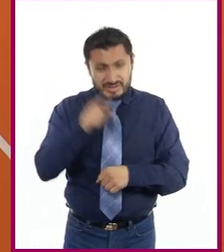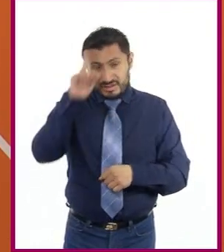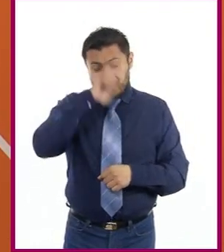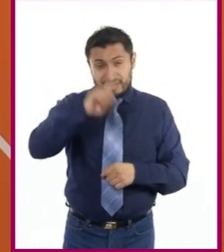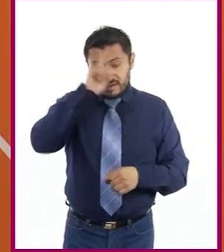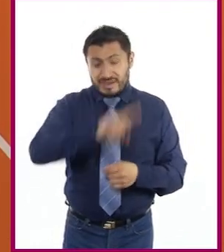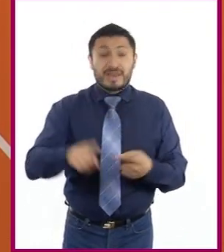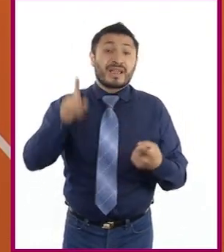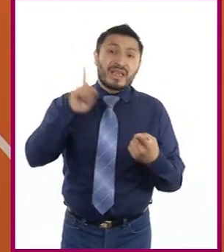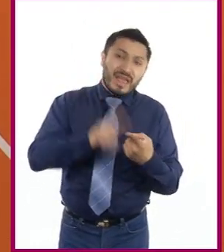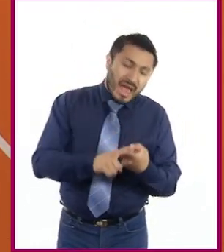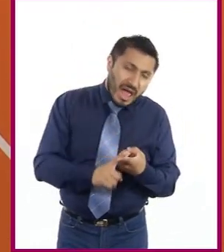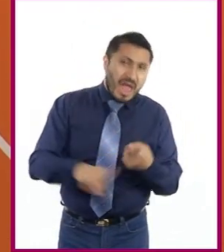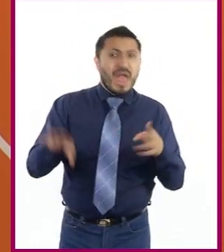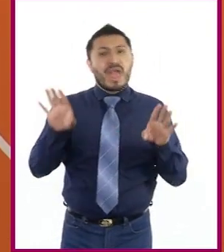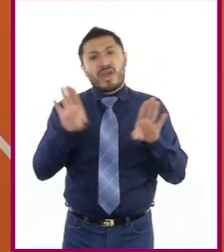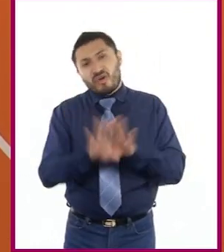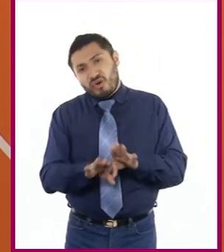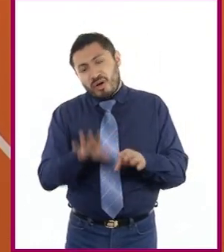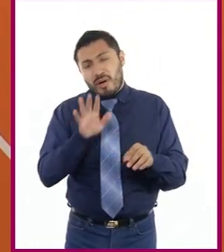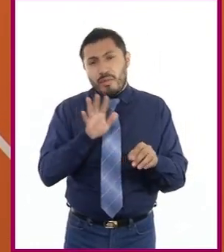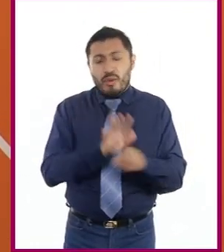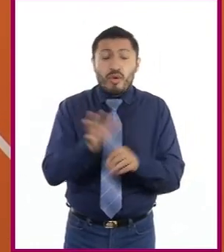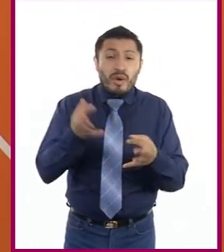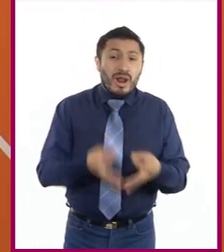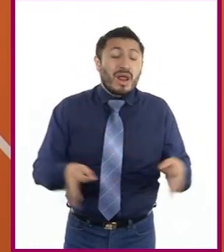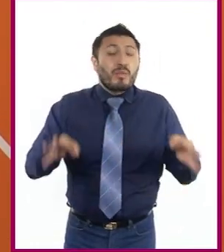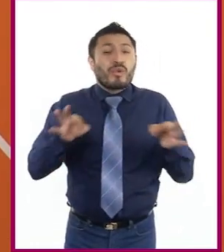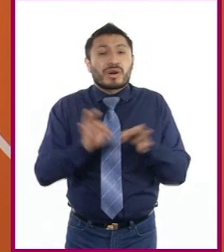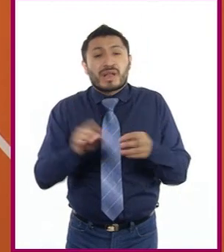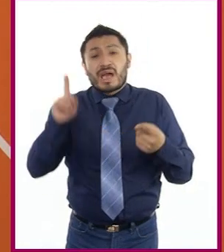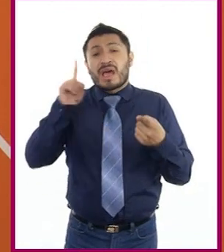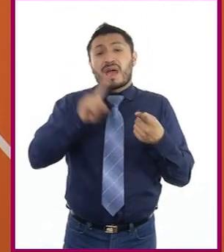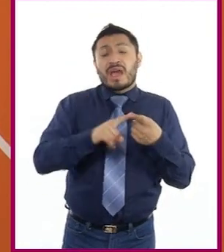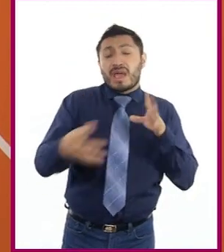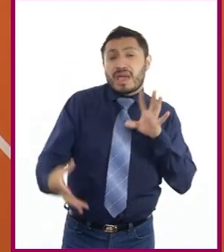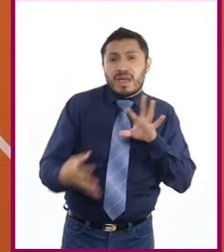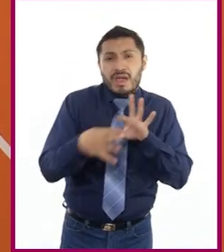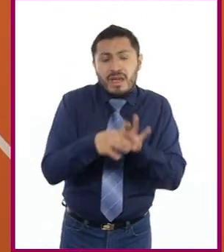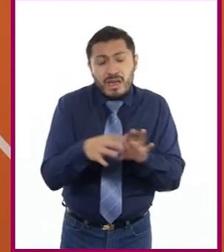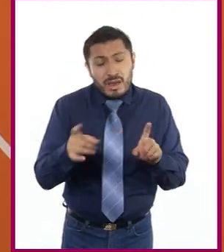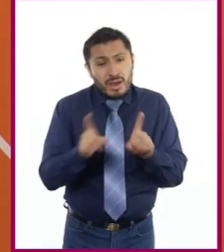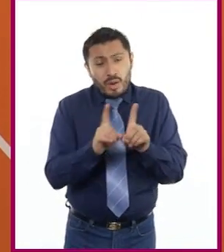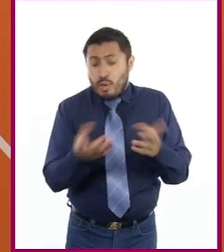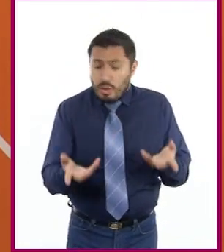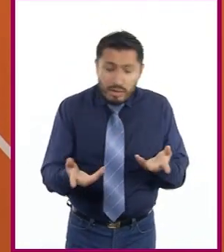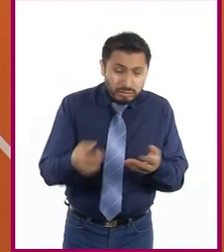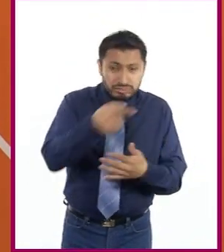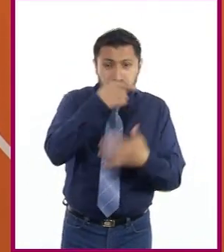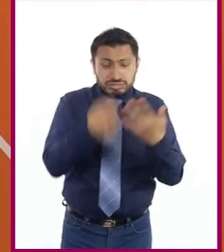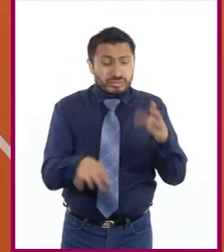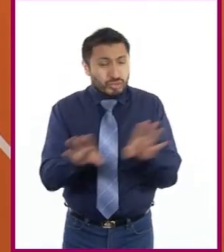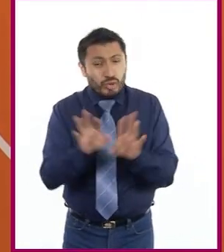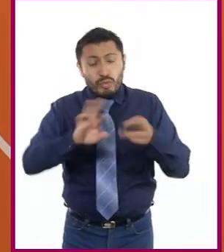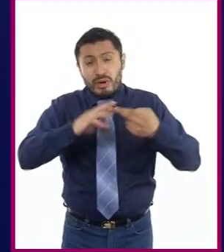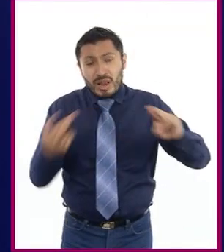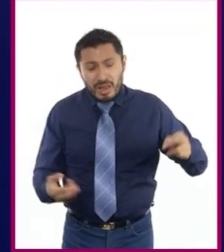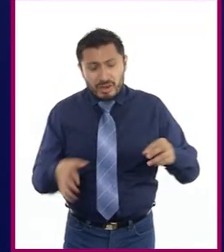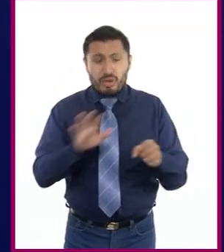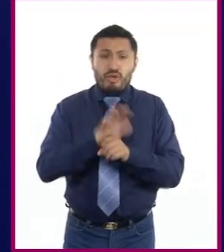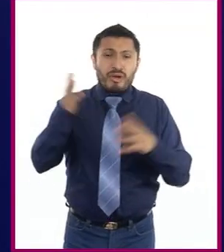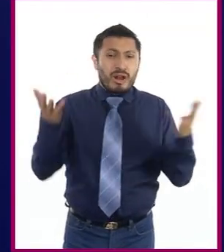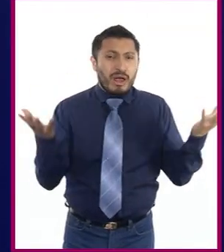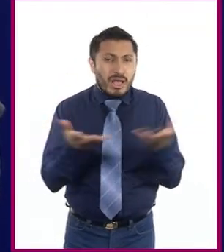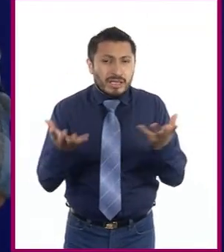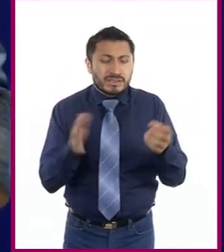los personajes, qué importancia tienen y con quiénes se encuentran vinculados, además de lo que hacen y qué provocan